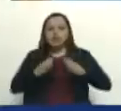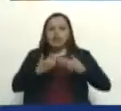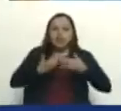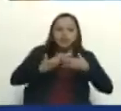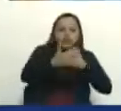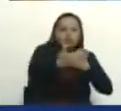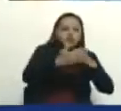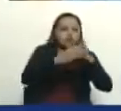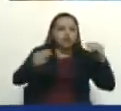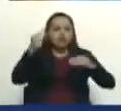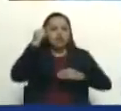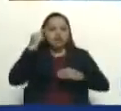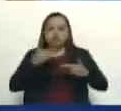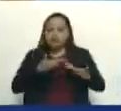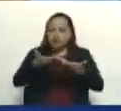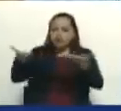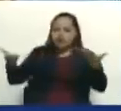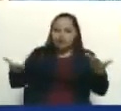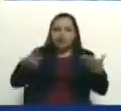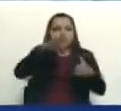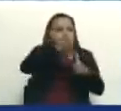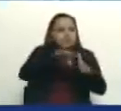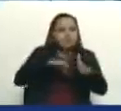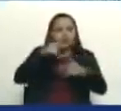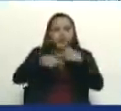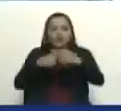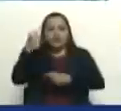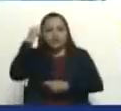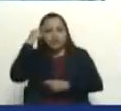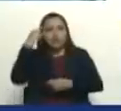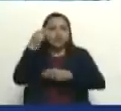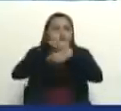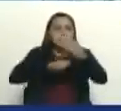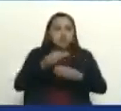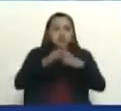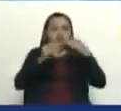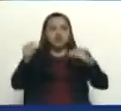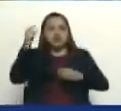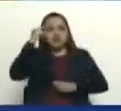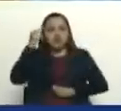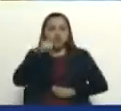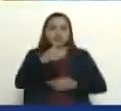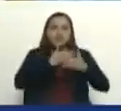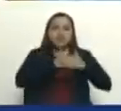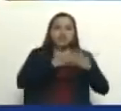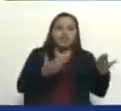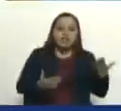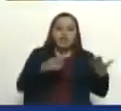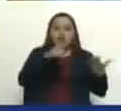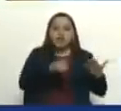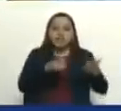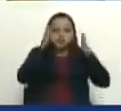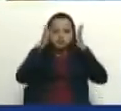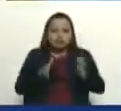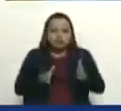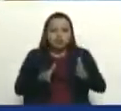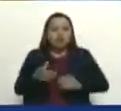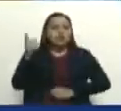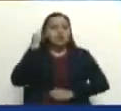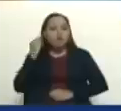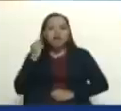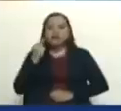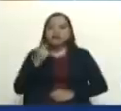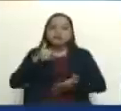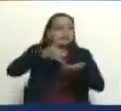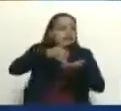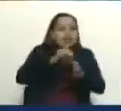diario, nos dejó y lo sembró día a día, lo forjó día a día con esa entrega y con esa convicción. Una mujer